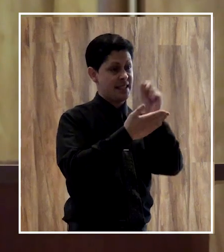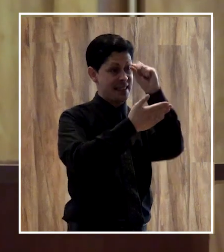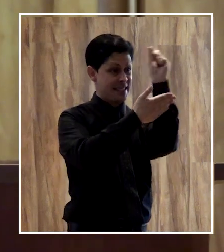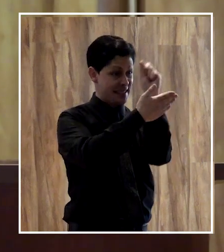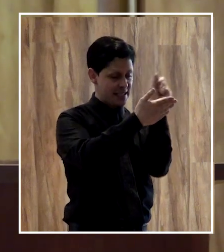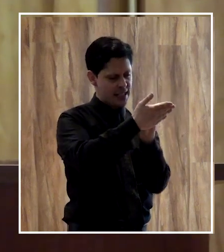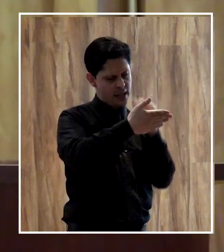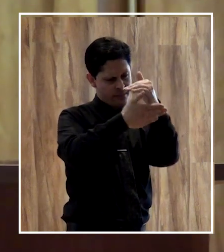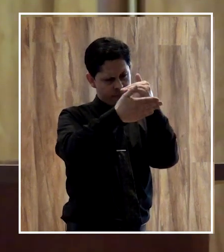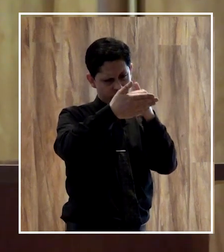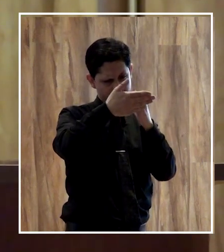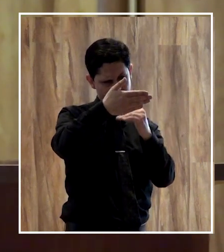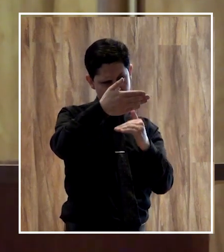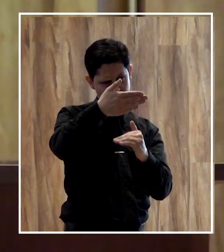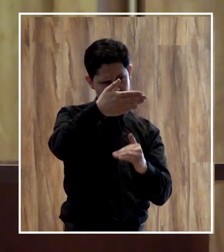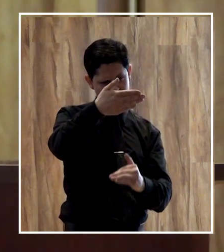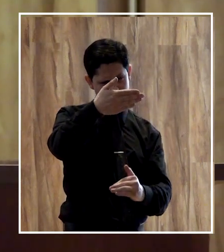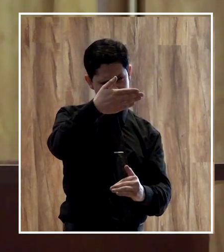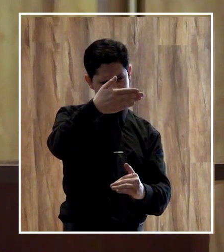diseñadas